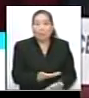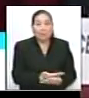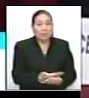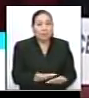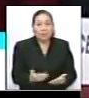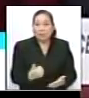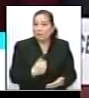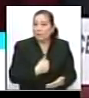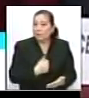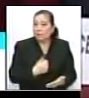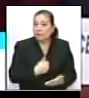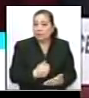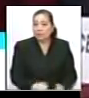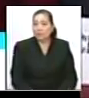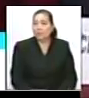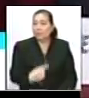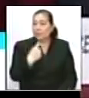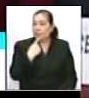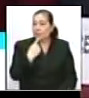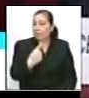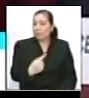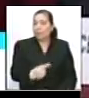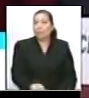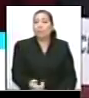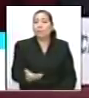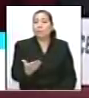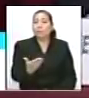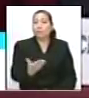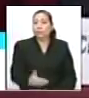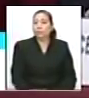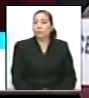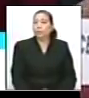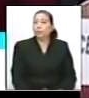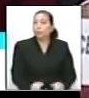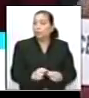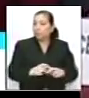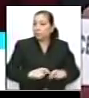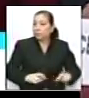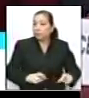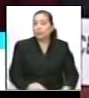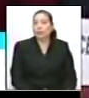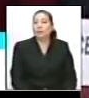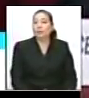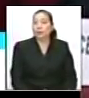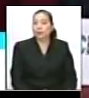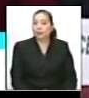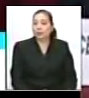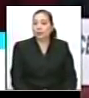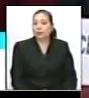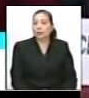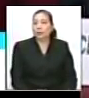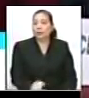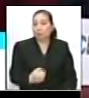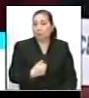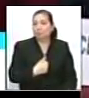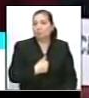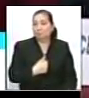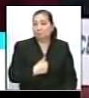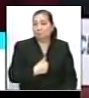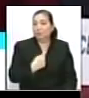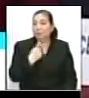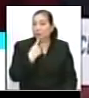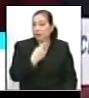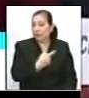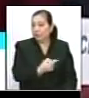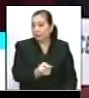de las mismas en la denuncia y en el pedido de levantamiento de inmunidad parlamentaria de proceso. Asimismo, se